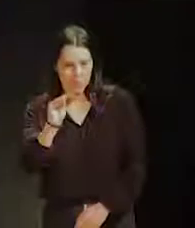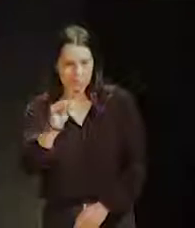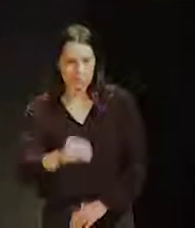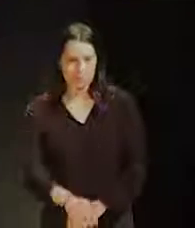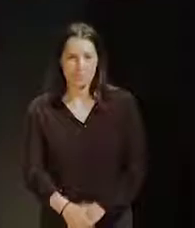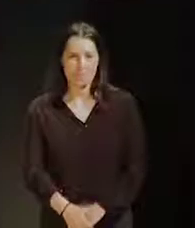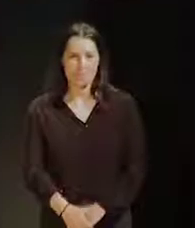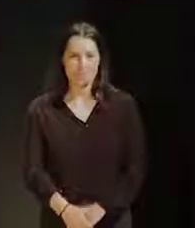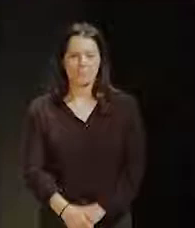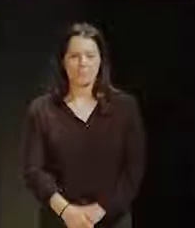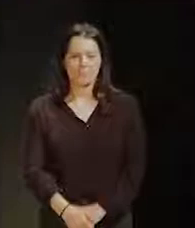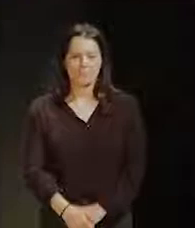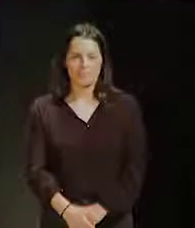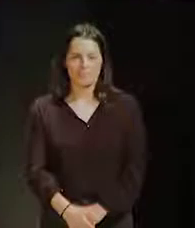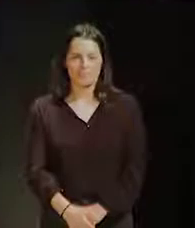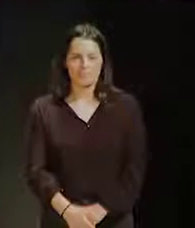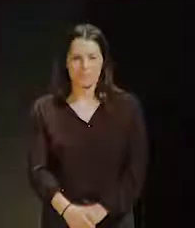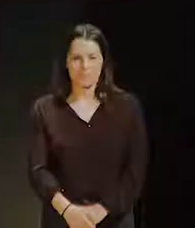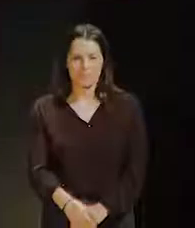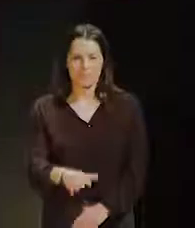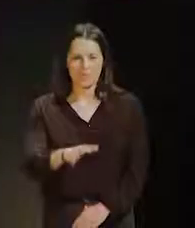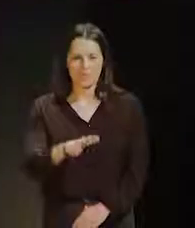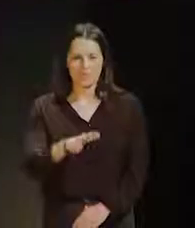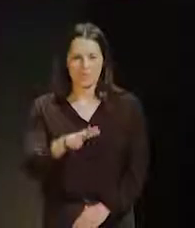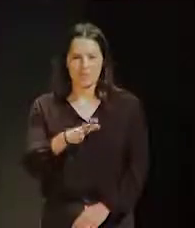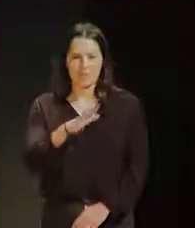¿por qué a la gente